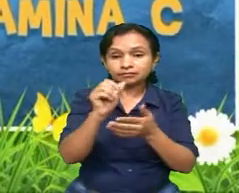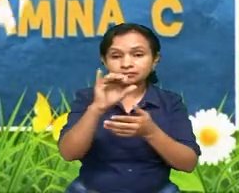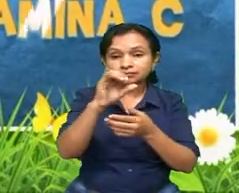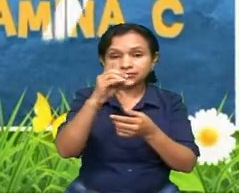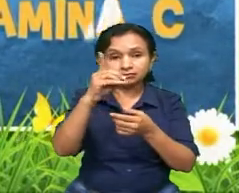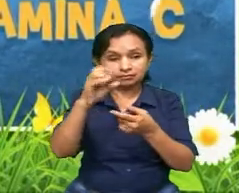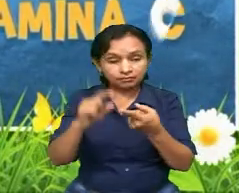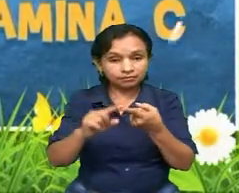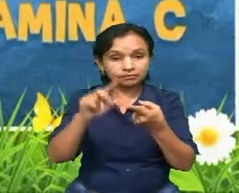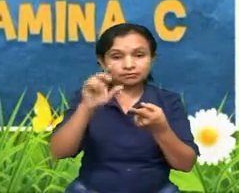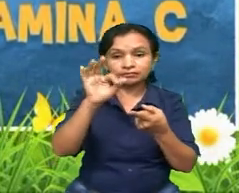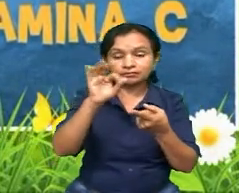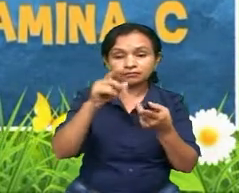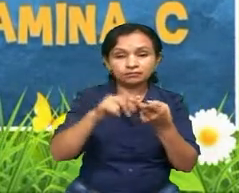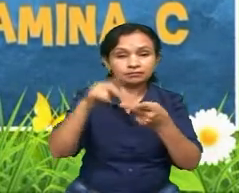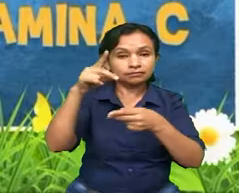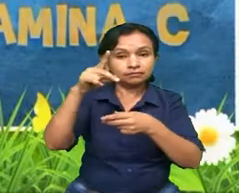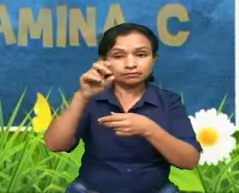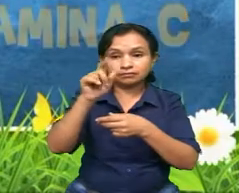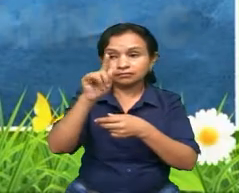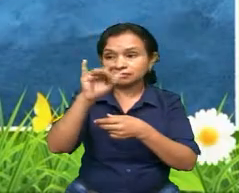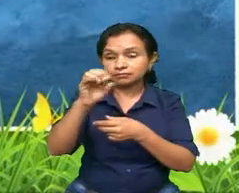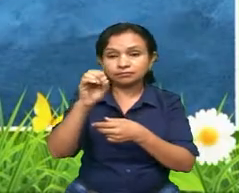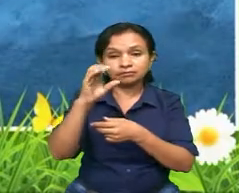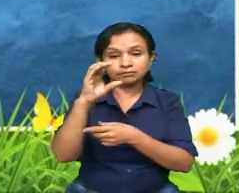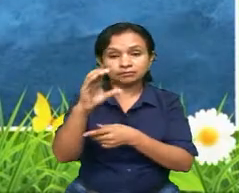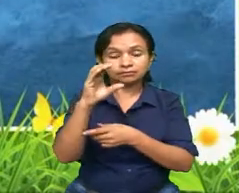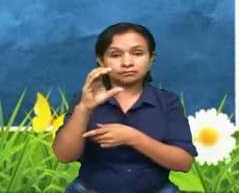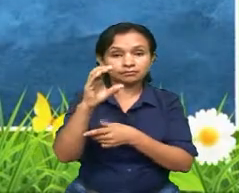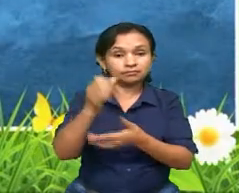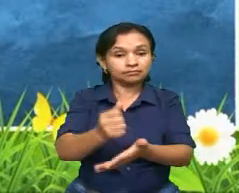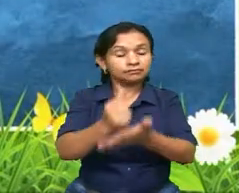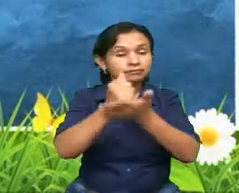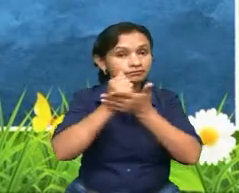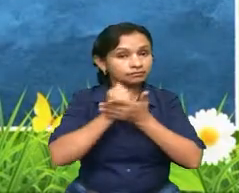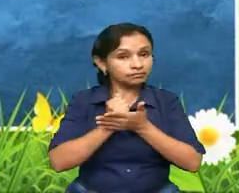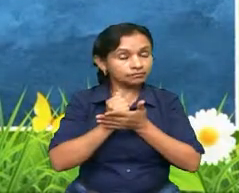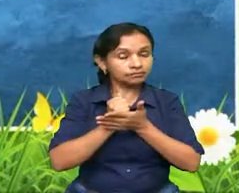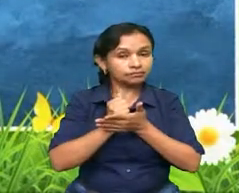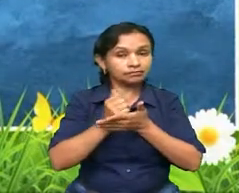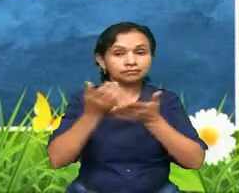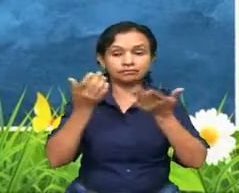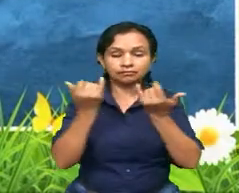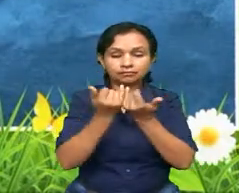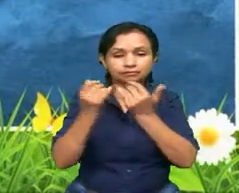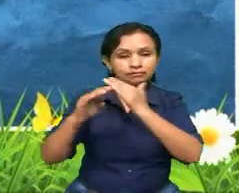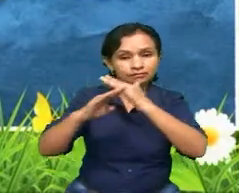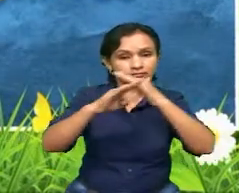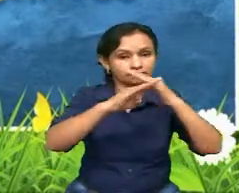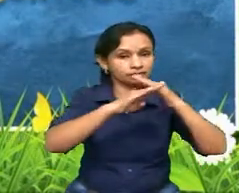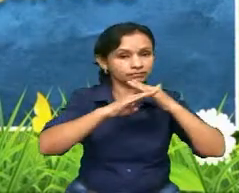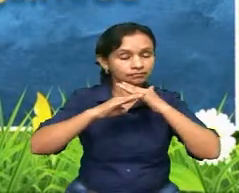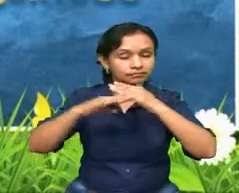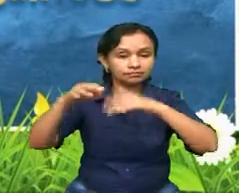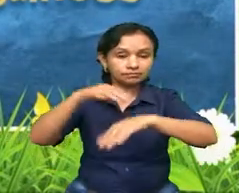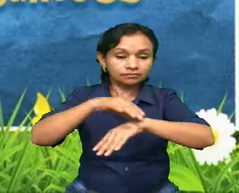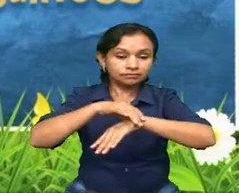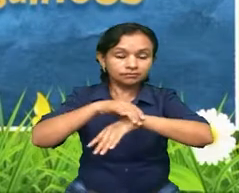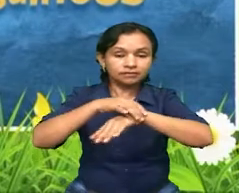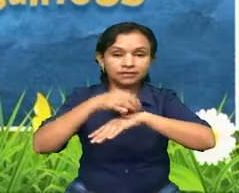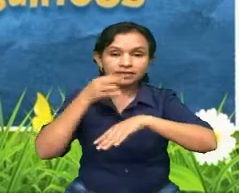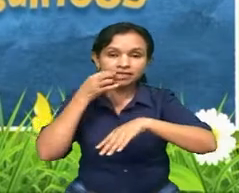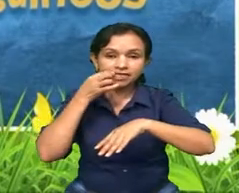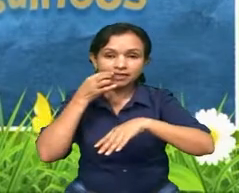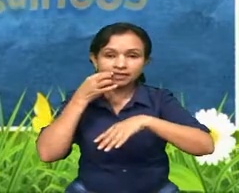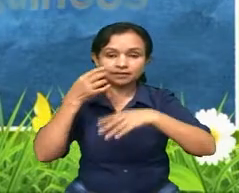fólico, fibra, potasio y vitamina C, que ayudan a reforzar el sistema inmunológico, huesos, dientes